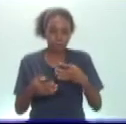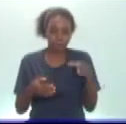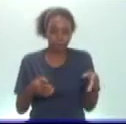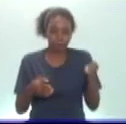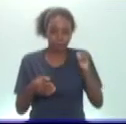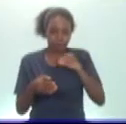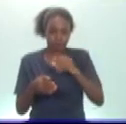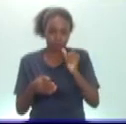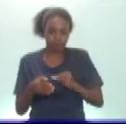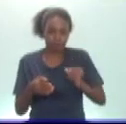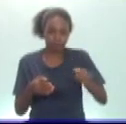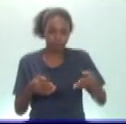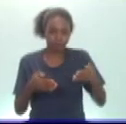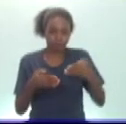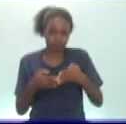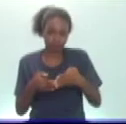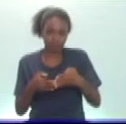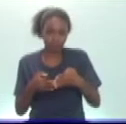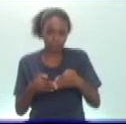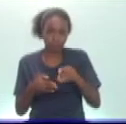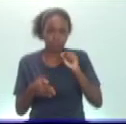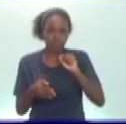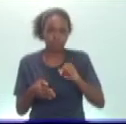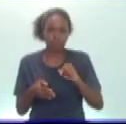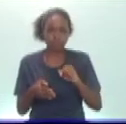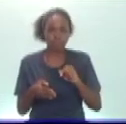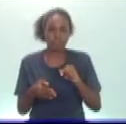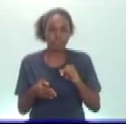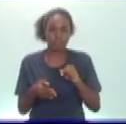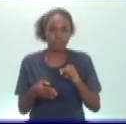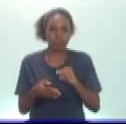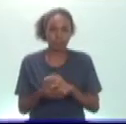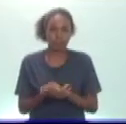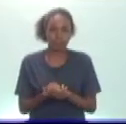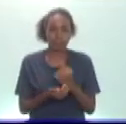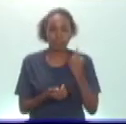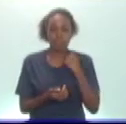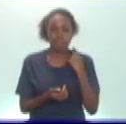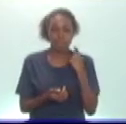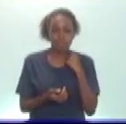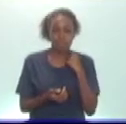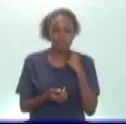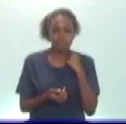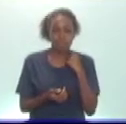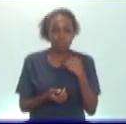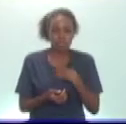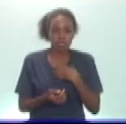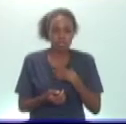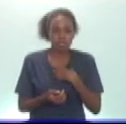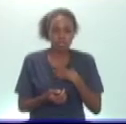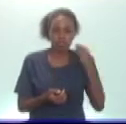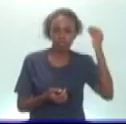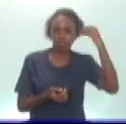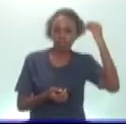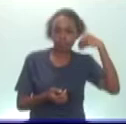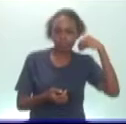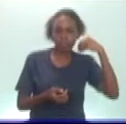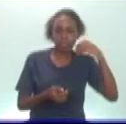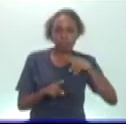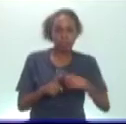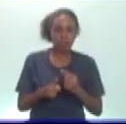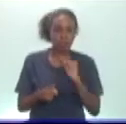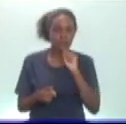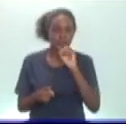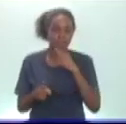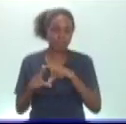nuestro problema en esa situación. Fíjense, eso es lo que yo tengo que descubrir, lo que yo tengo que calcular, porque eso no lo dice el